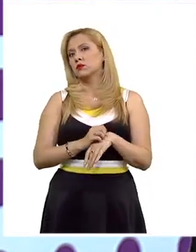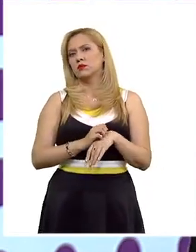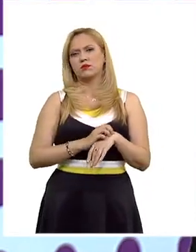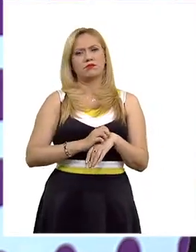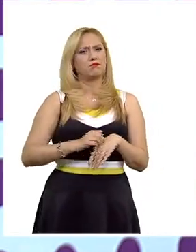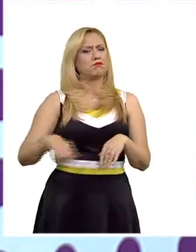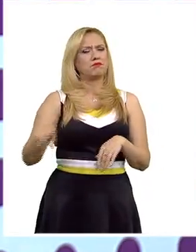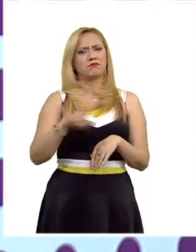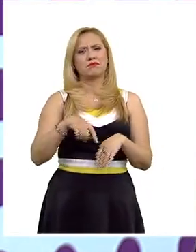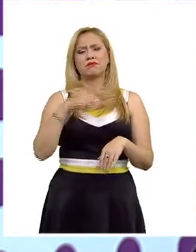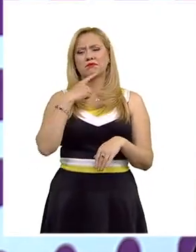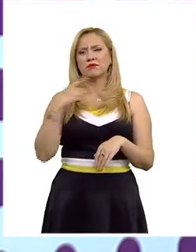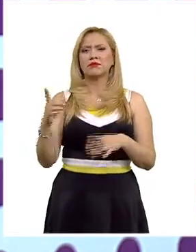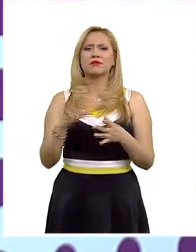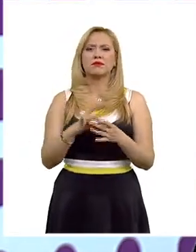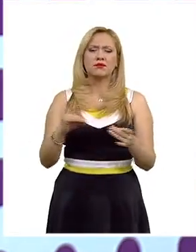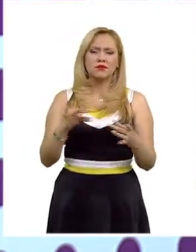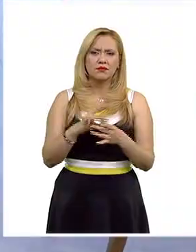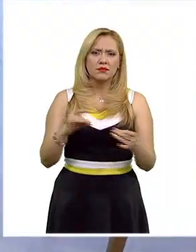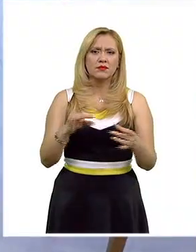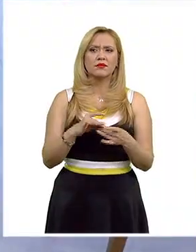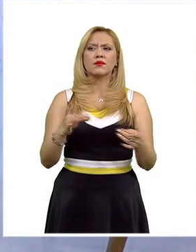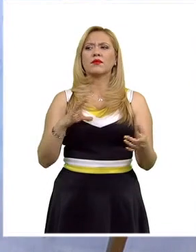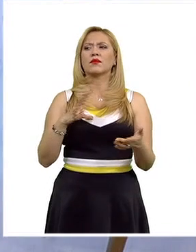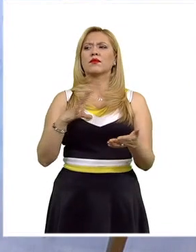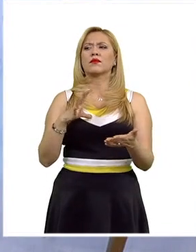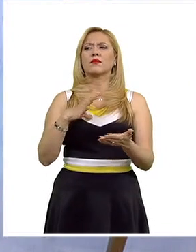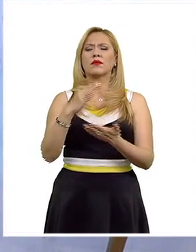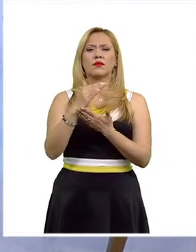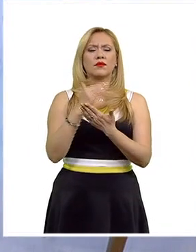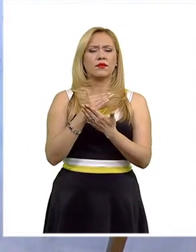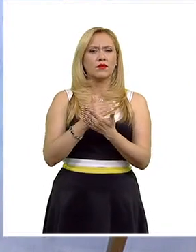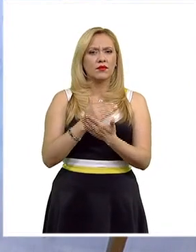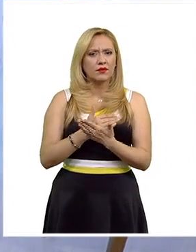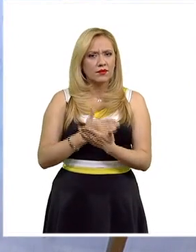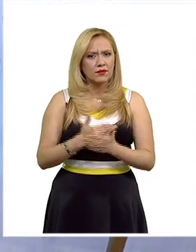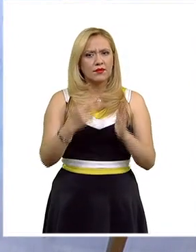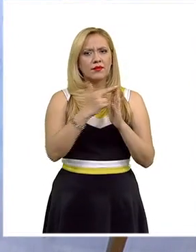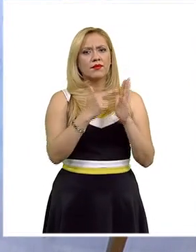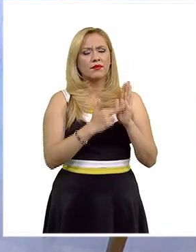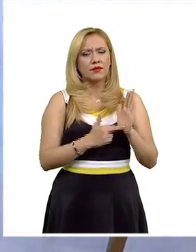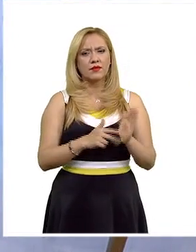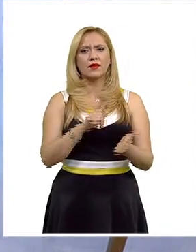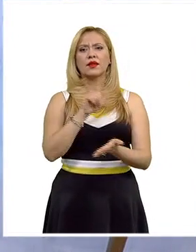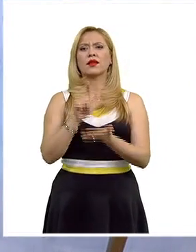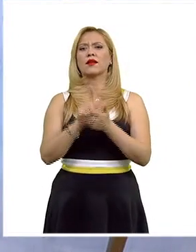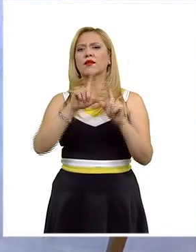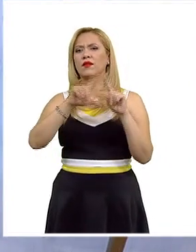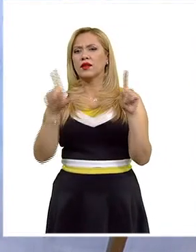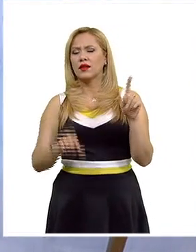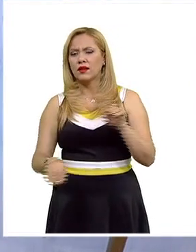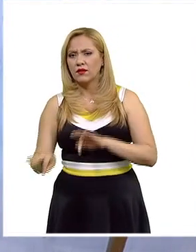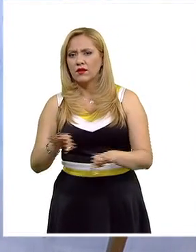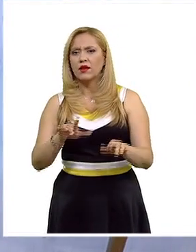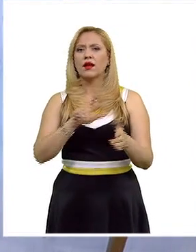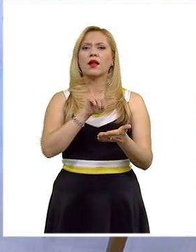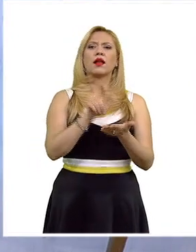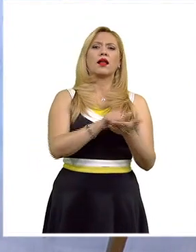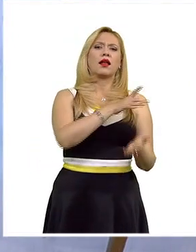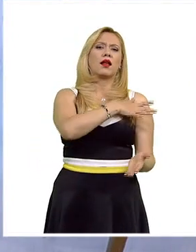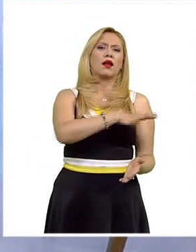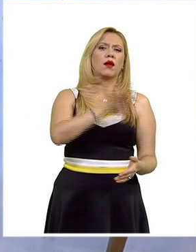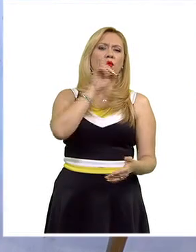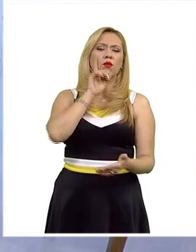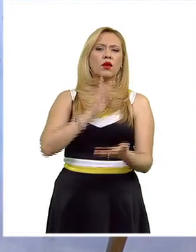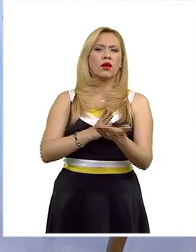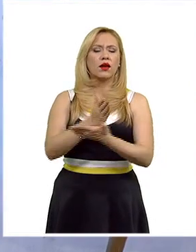que se han comentado aquí, están los protocolos, está la Ley Federal del Trabajo, la Ley General de Acceso de las